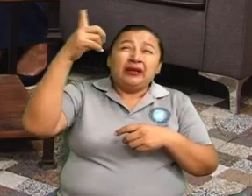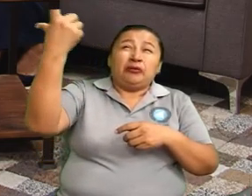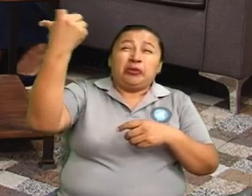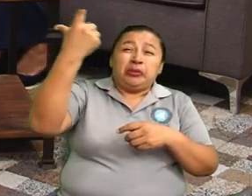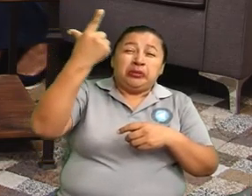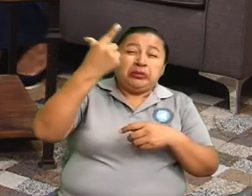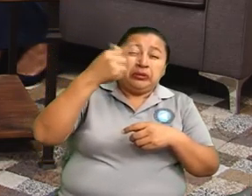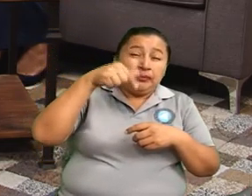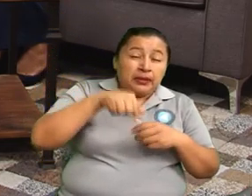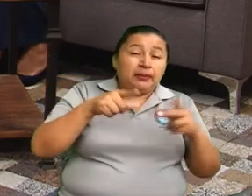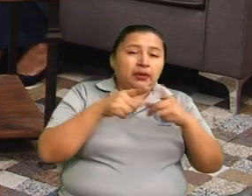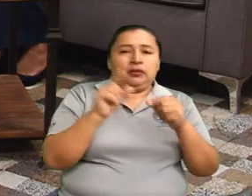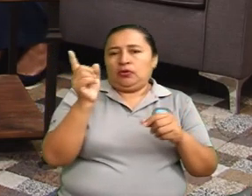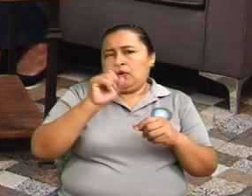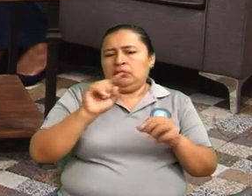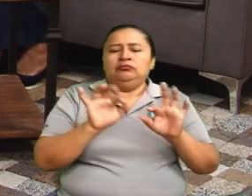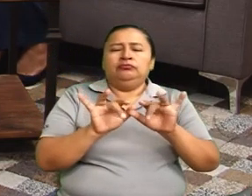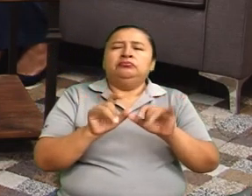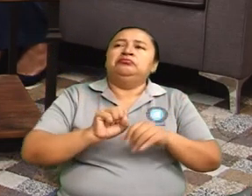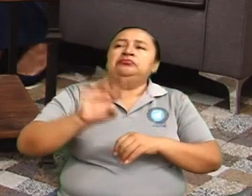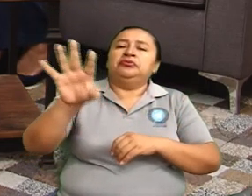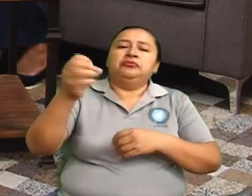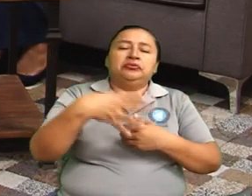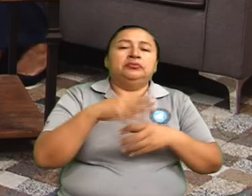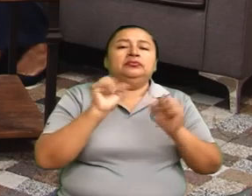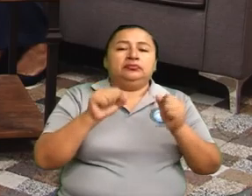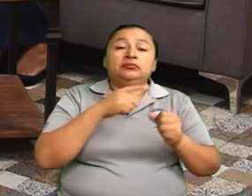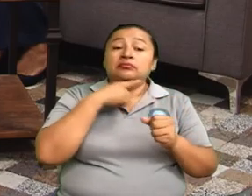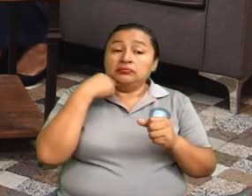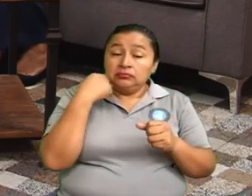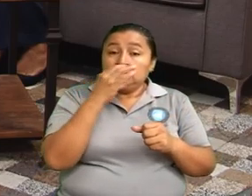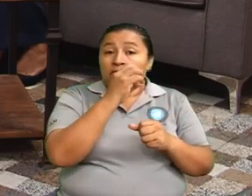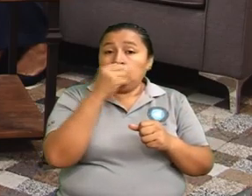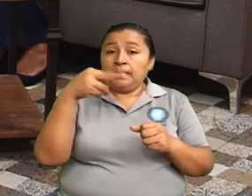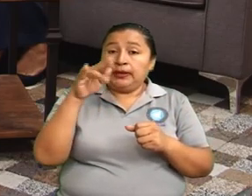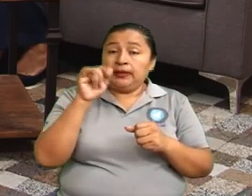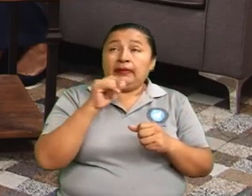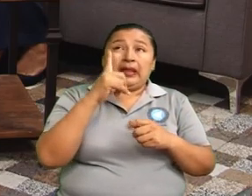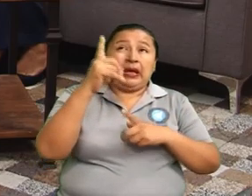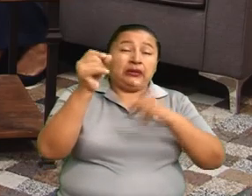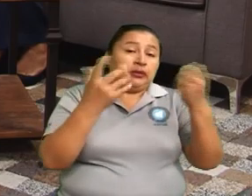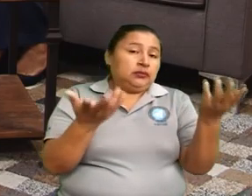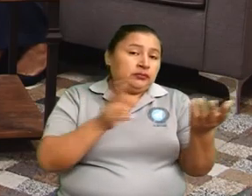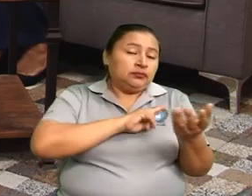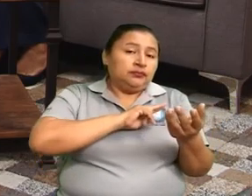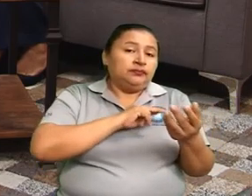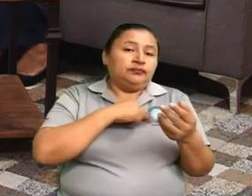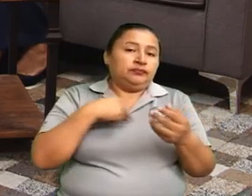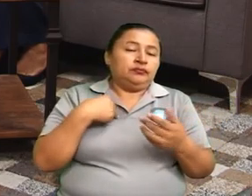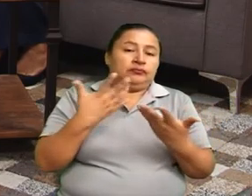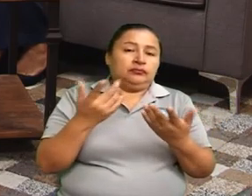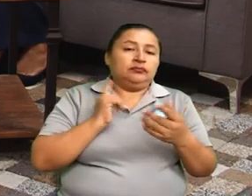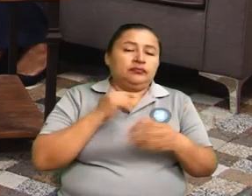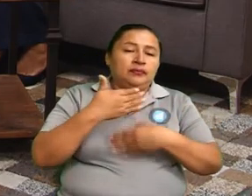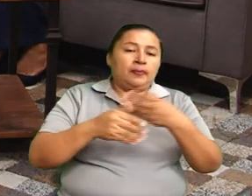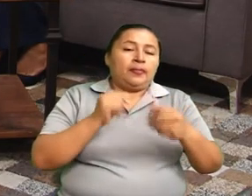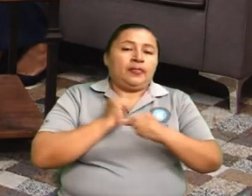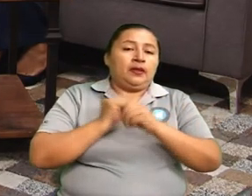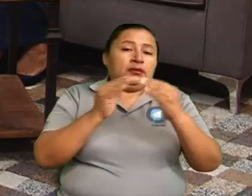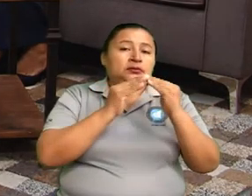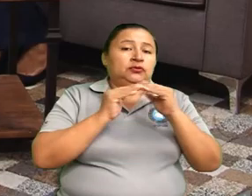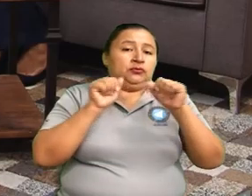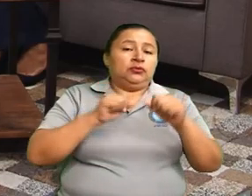la cooperativa. Vaya, y cuán importante, porque si lo vemos la realidad de las cooperativas es que están en el campo, es decir, sí, y trasladarse muchas veces a los centros urbanos no